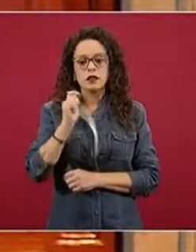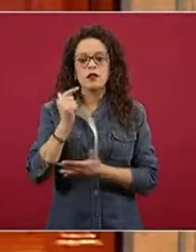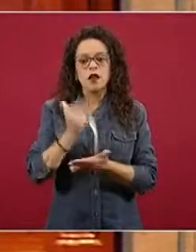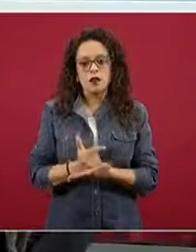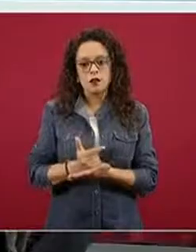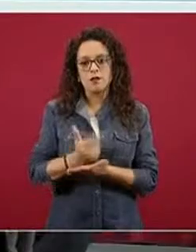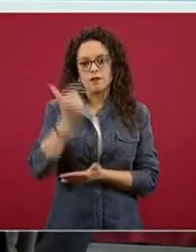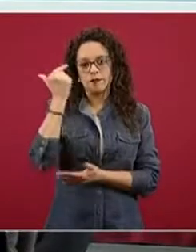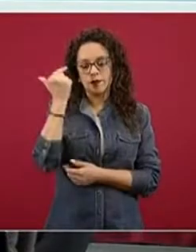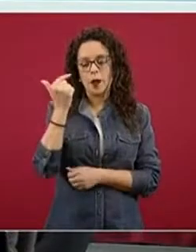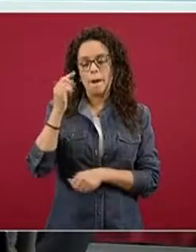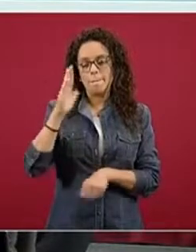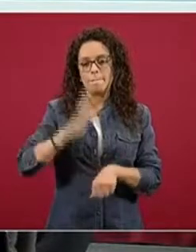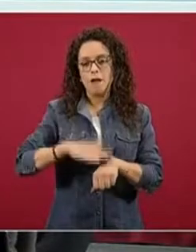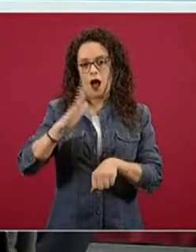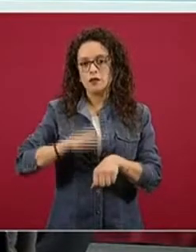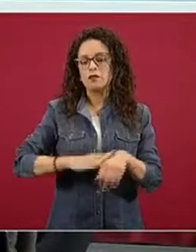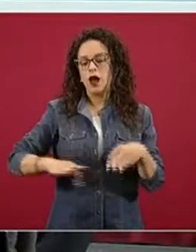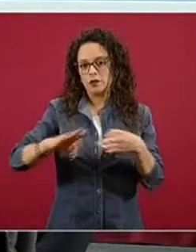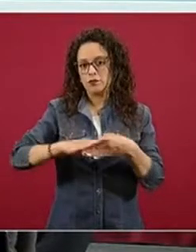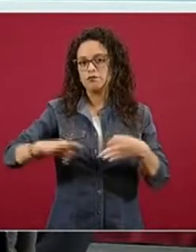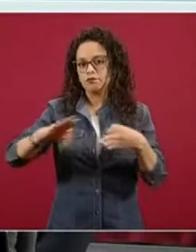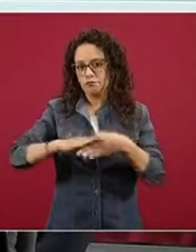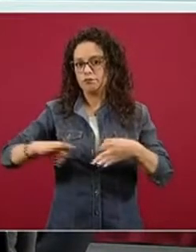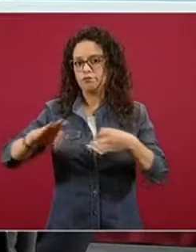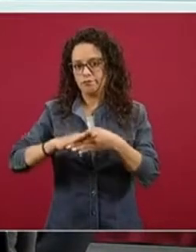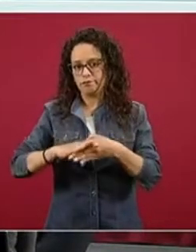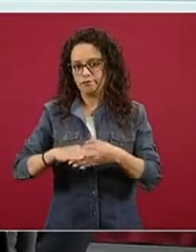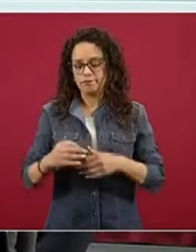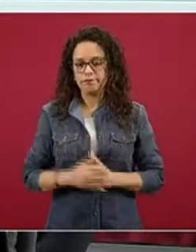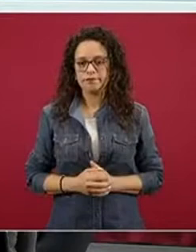graves con mayor frecuencia. Siguiente, por favor.